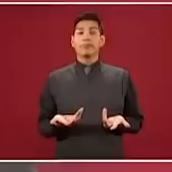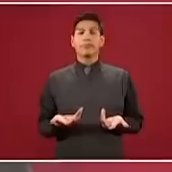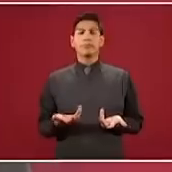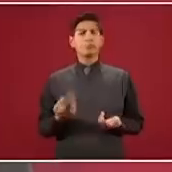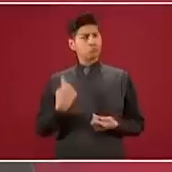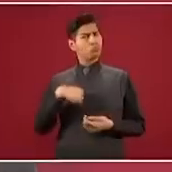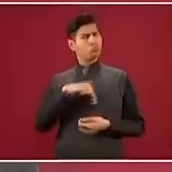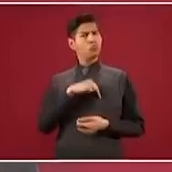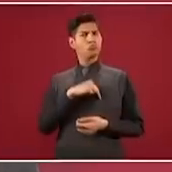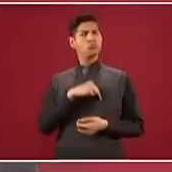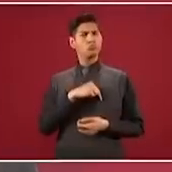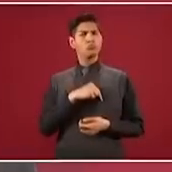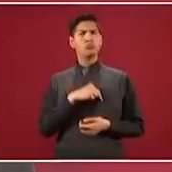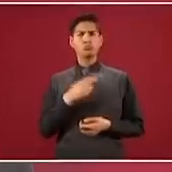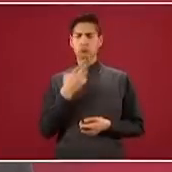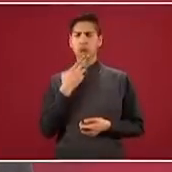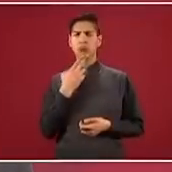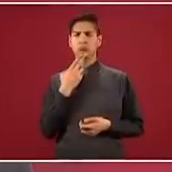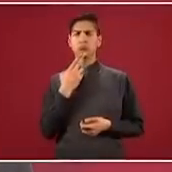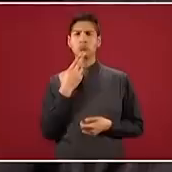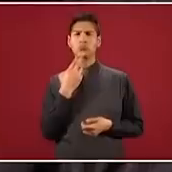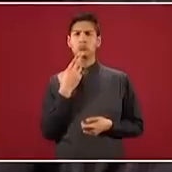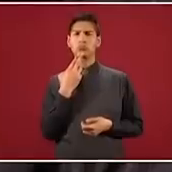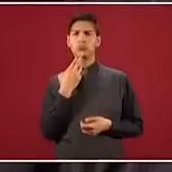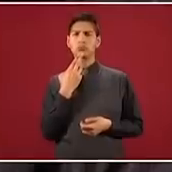nos permite